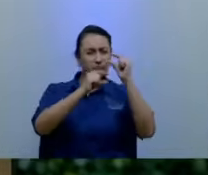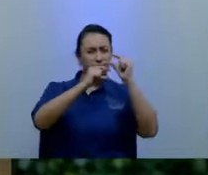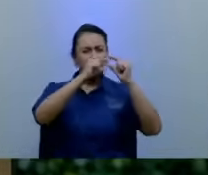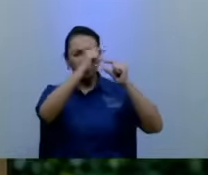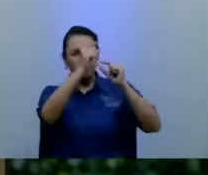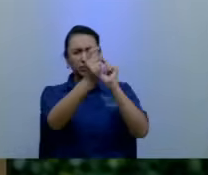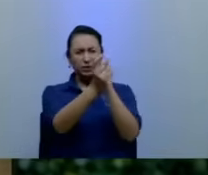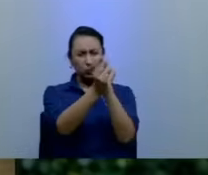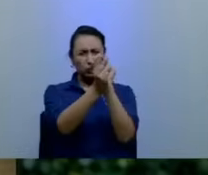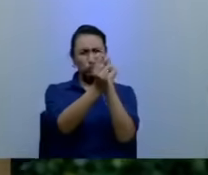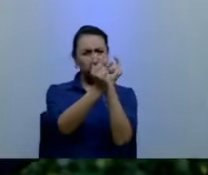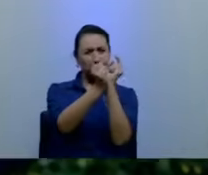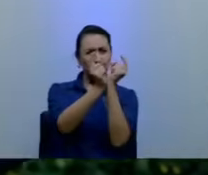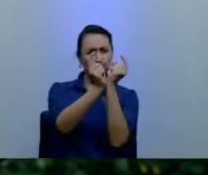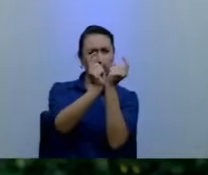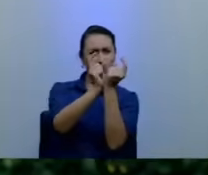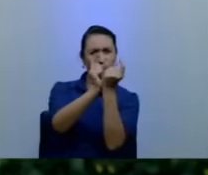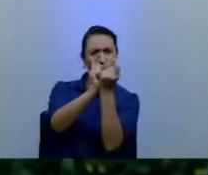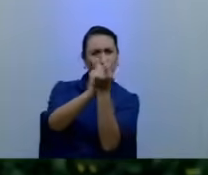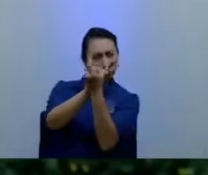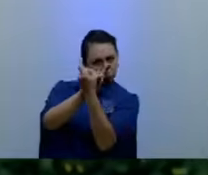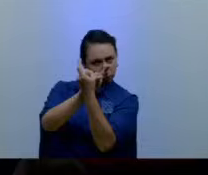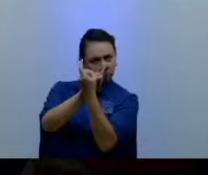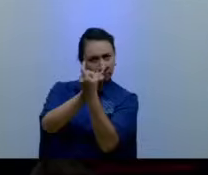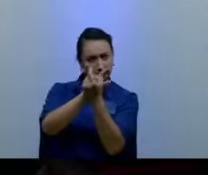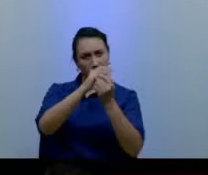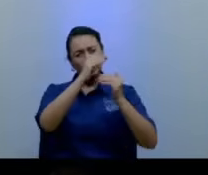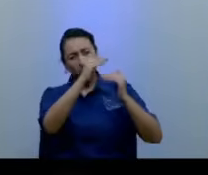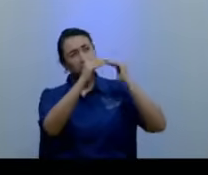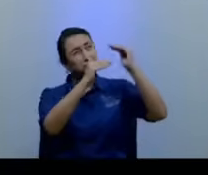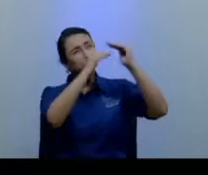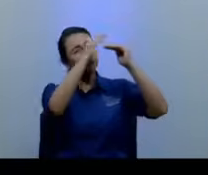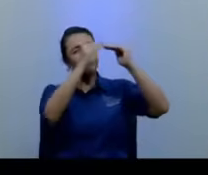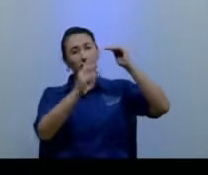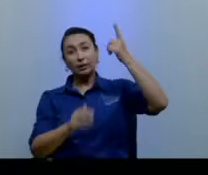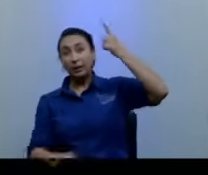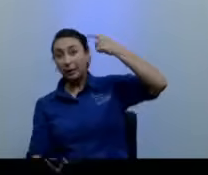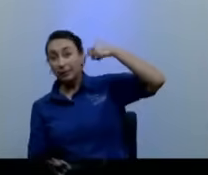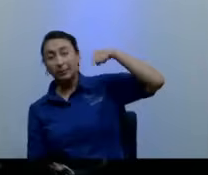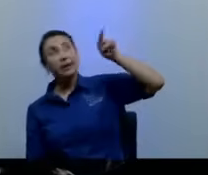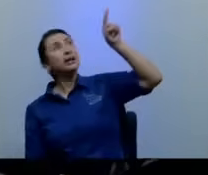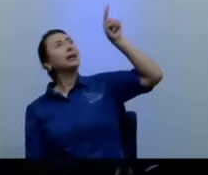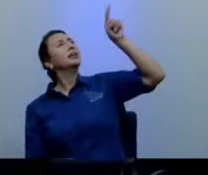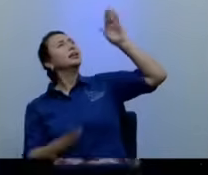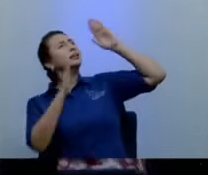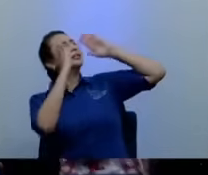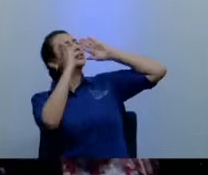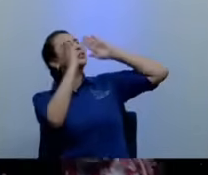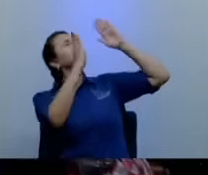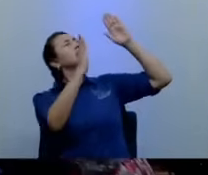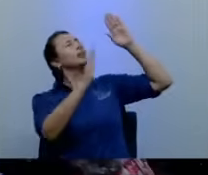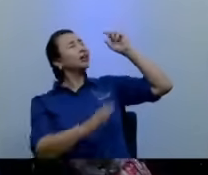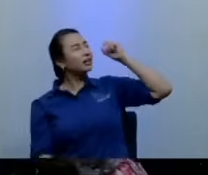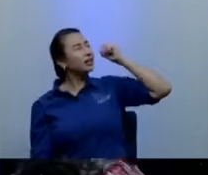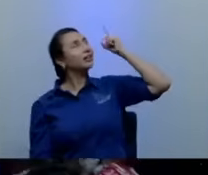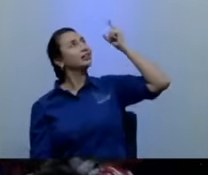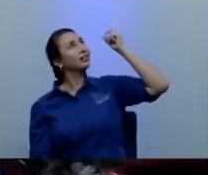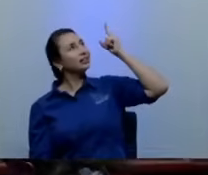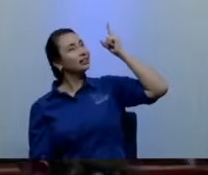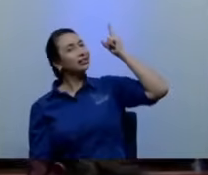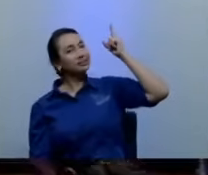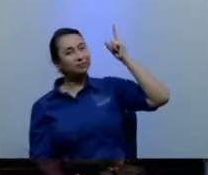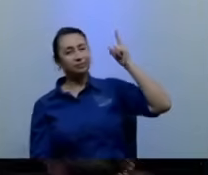arrepentimiento, pero que ya vienen después de la conversión. Entonces acá nos basamos en esta